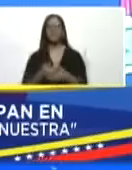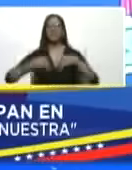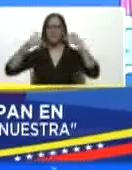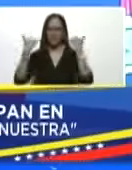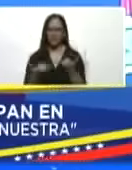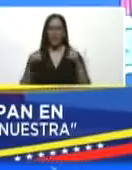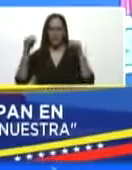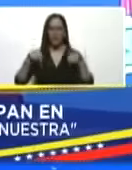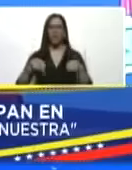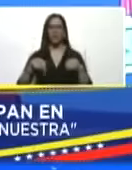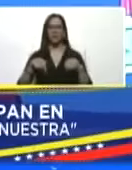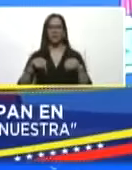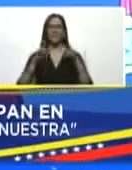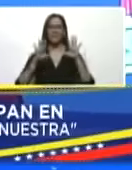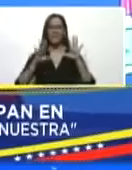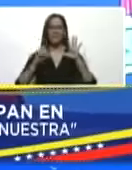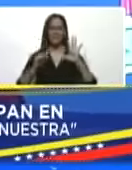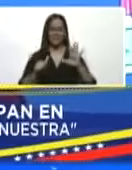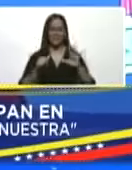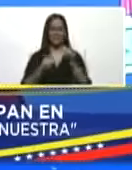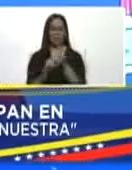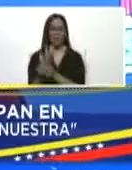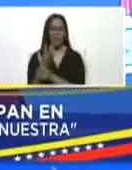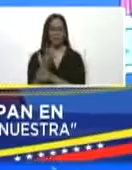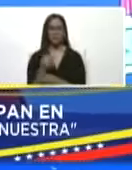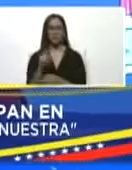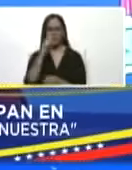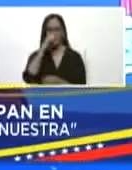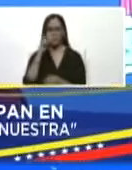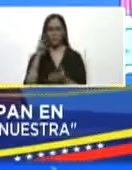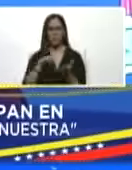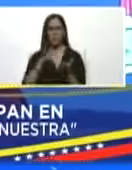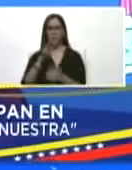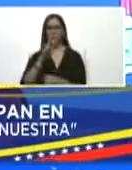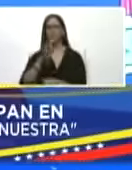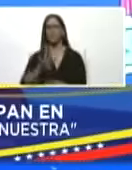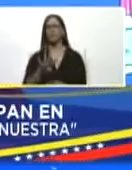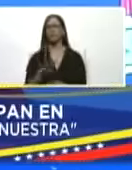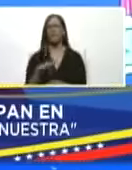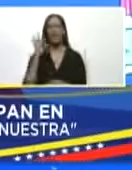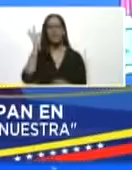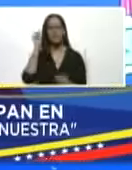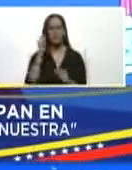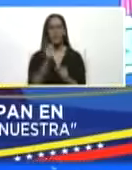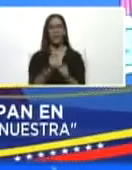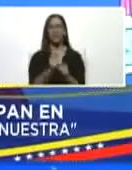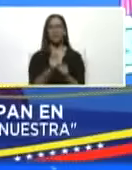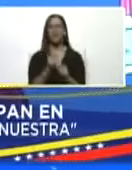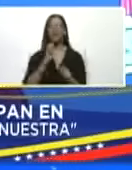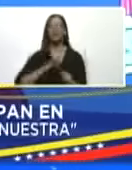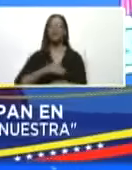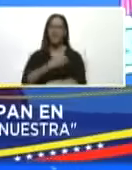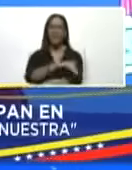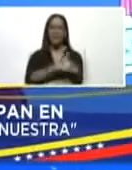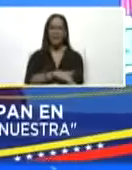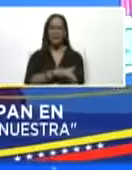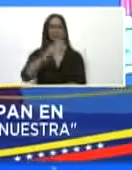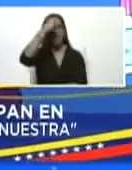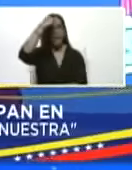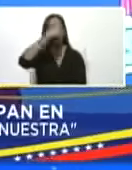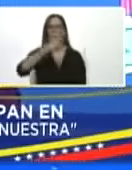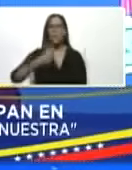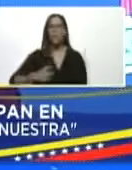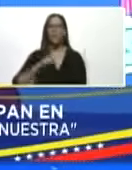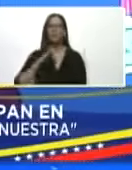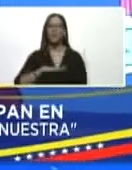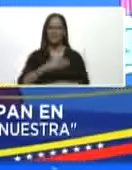hoy, 16 de mayo del año 2024, la esperanza está en la calle, el pueblo está